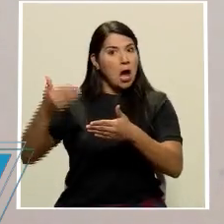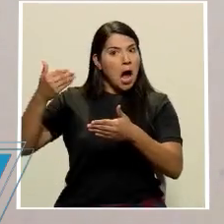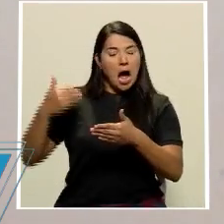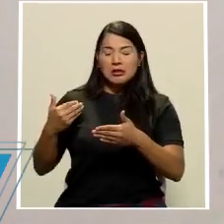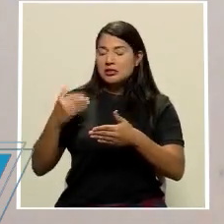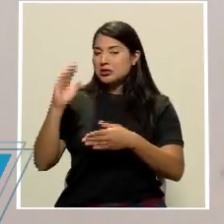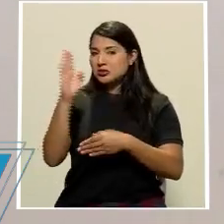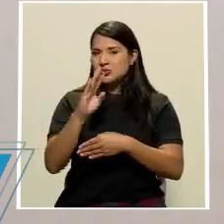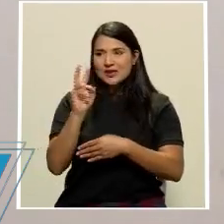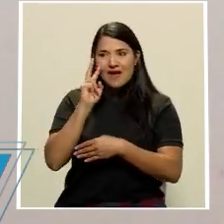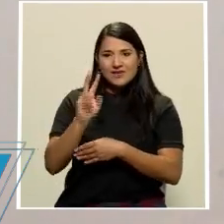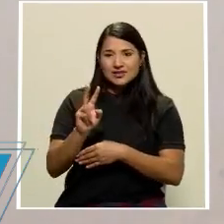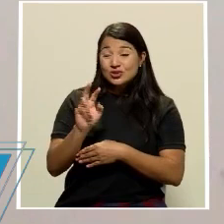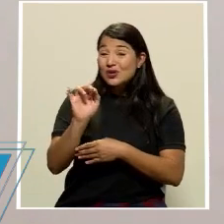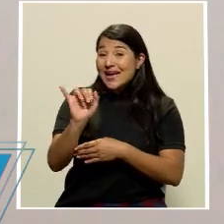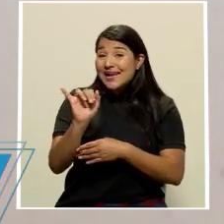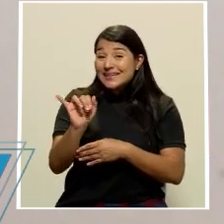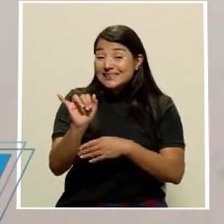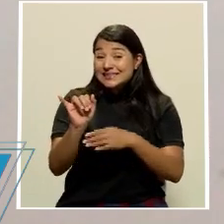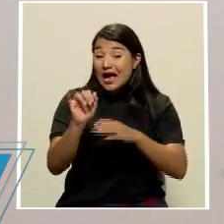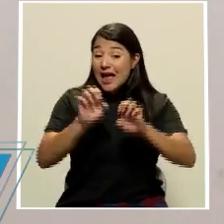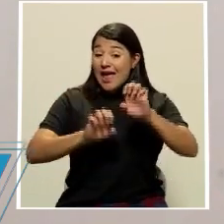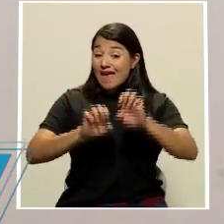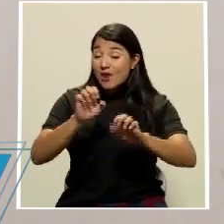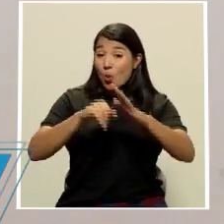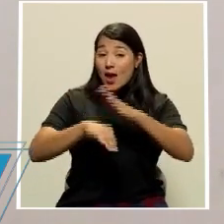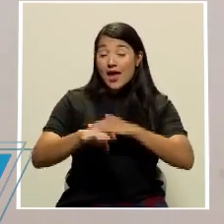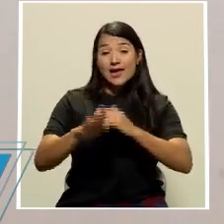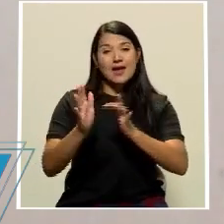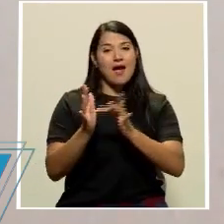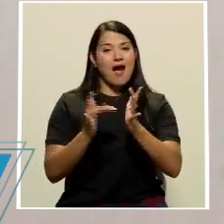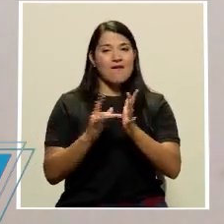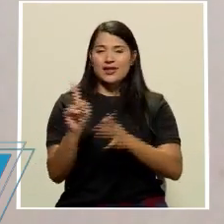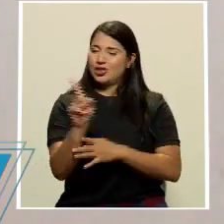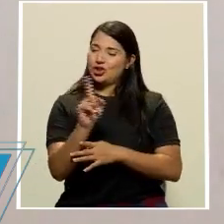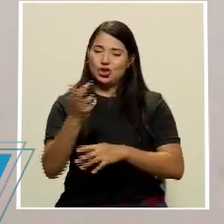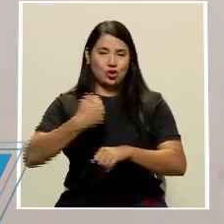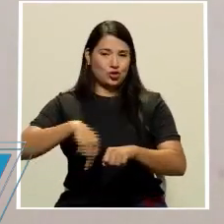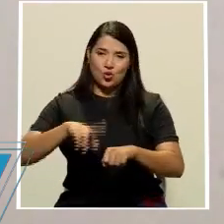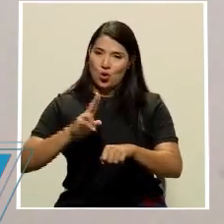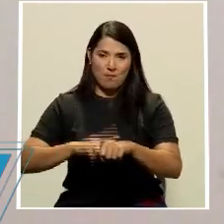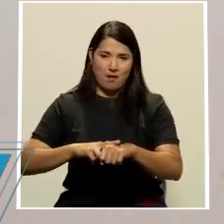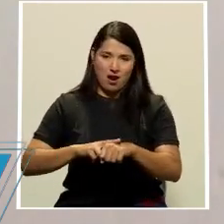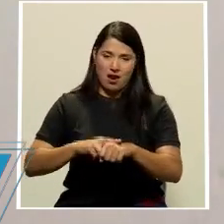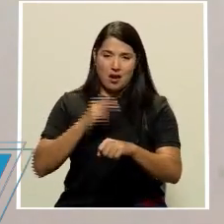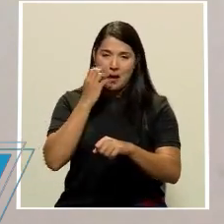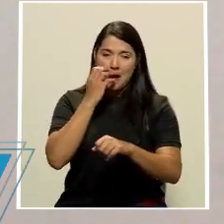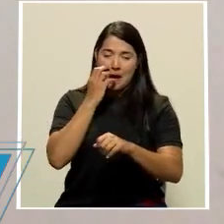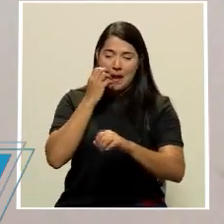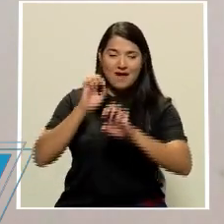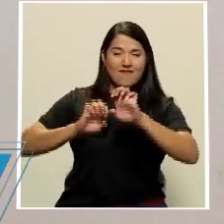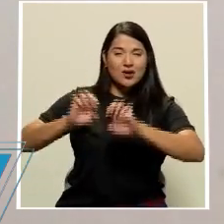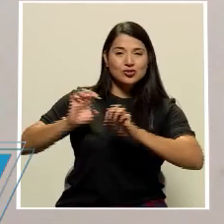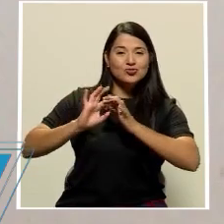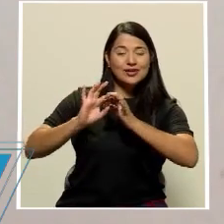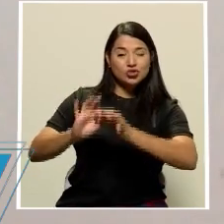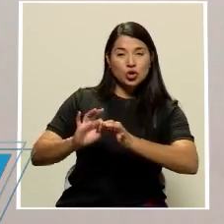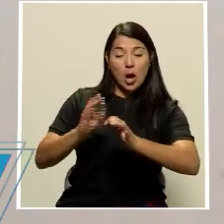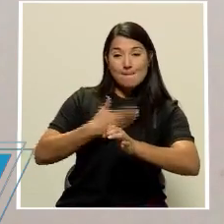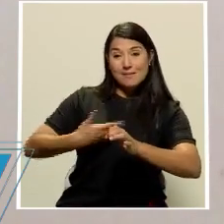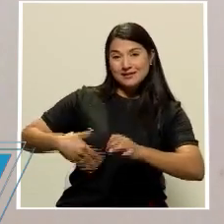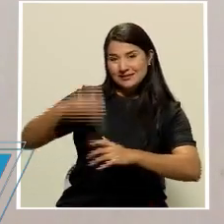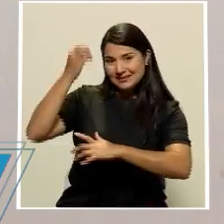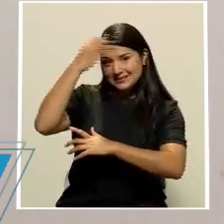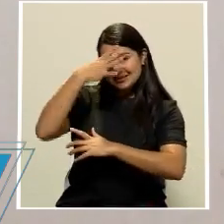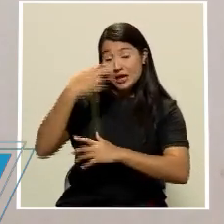antes y que no es normal del comportamiento de cómo se venían dando los datos en el gobierno de Carlos Alvarado. Sabemos que este es